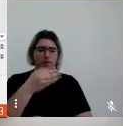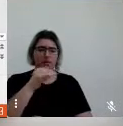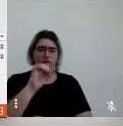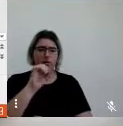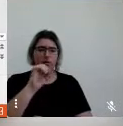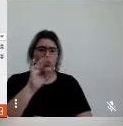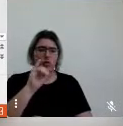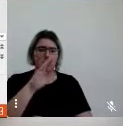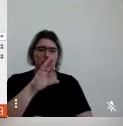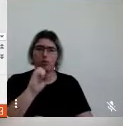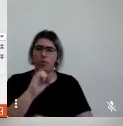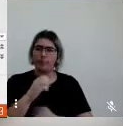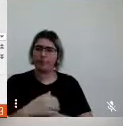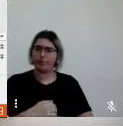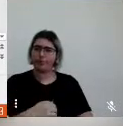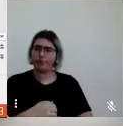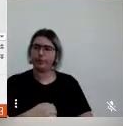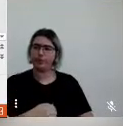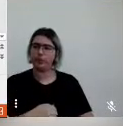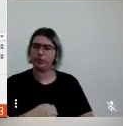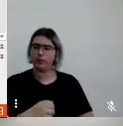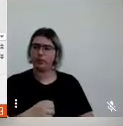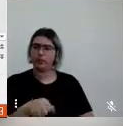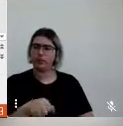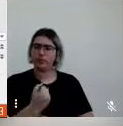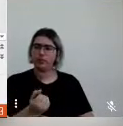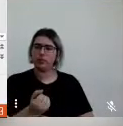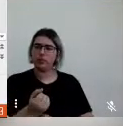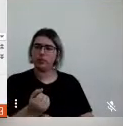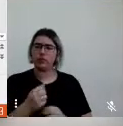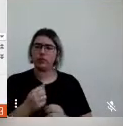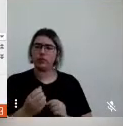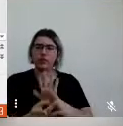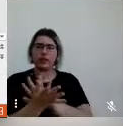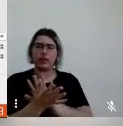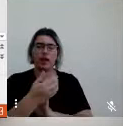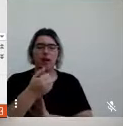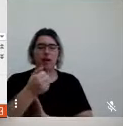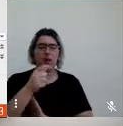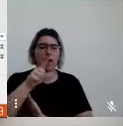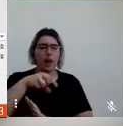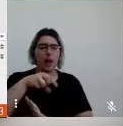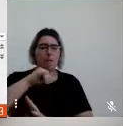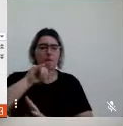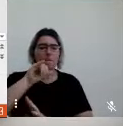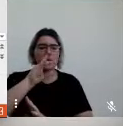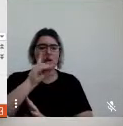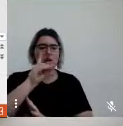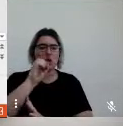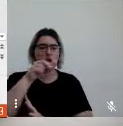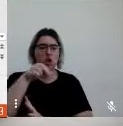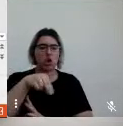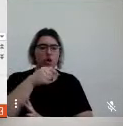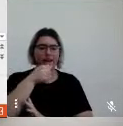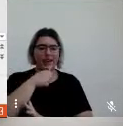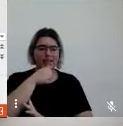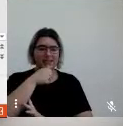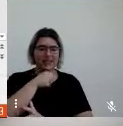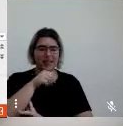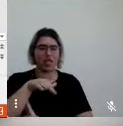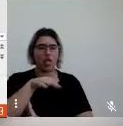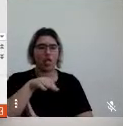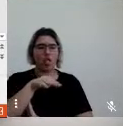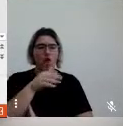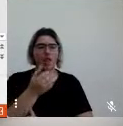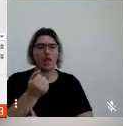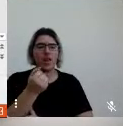luego también os lo explicaré, cómo conseguir el almidón resistente de los alimentos. Se encuentra en los copos de avena, en la patata, en el arroz y